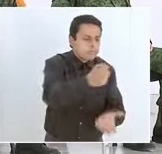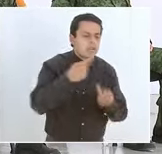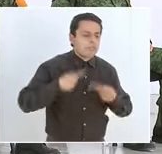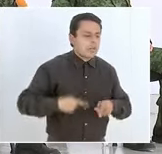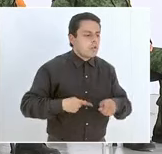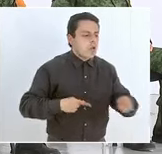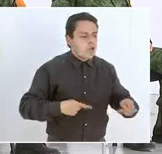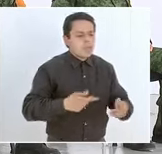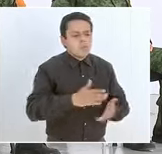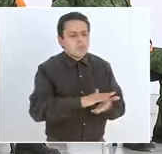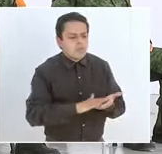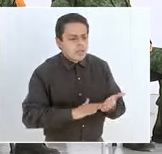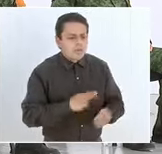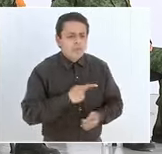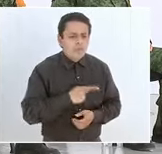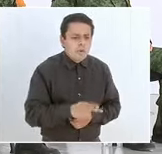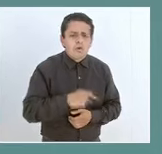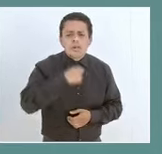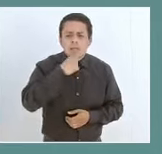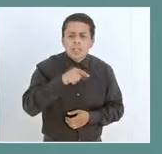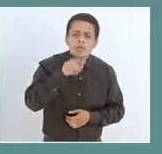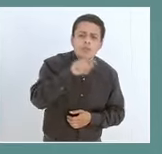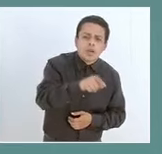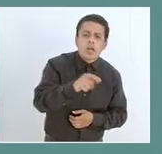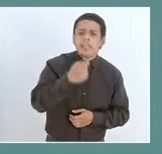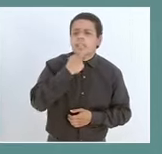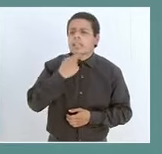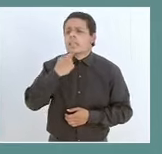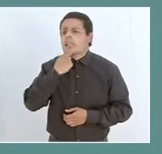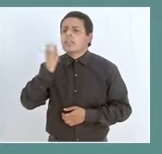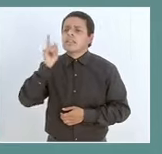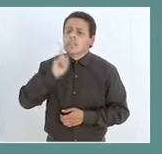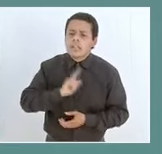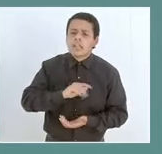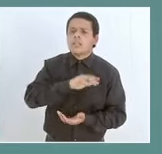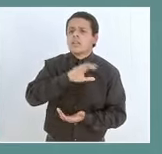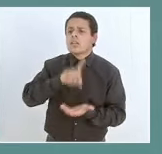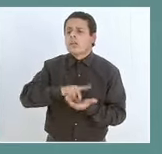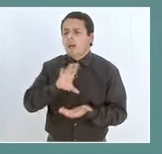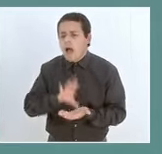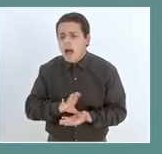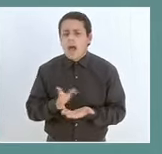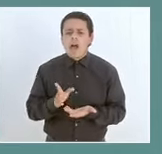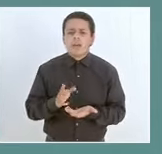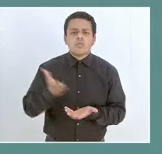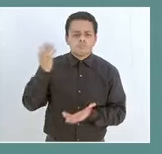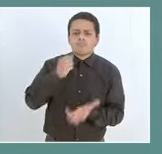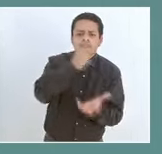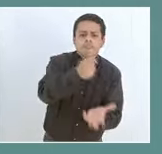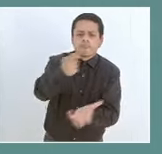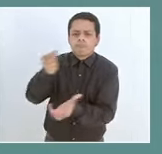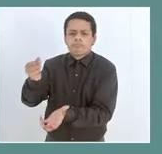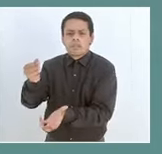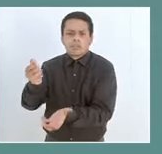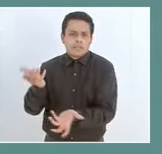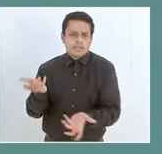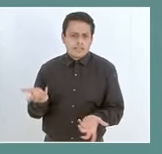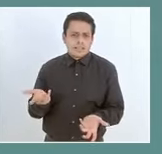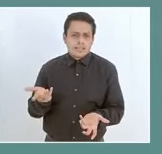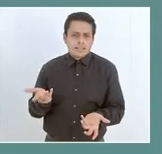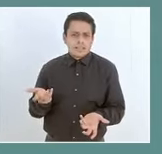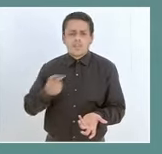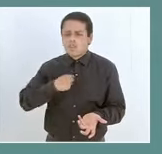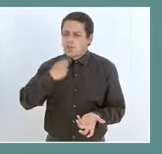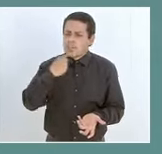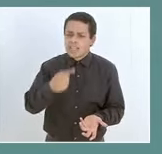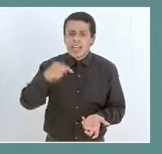gente más humilde, al adulto mayor, a las niñas, a los niños con discapacidad. Nunca, lo dije